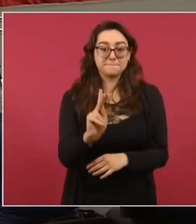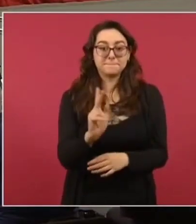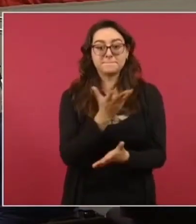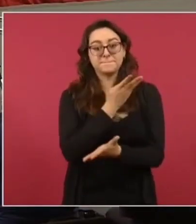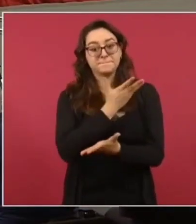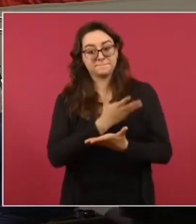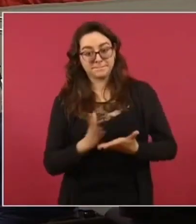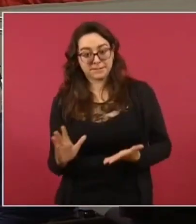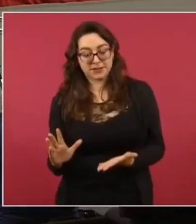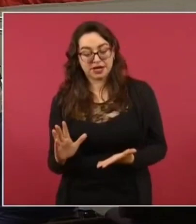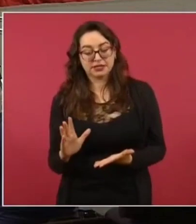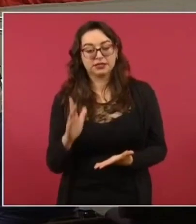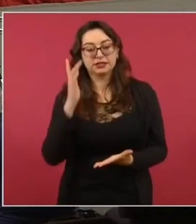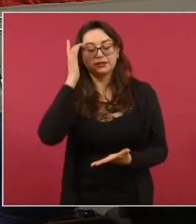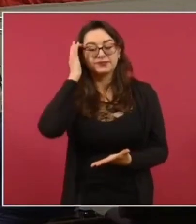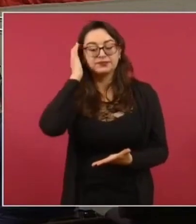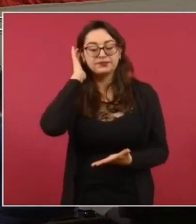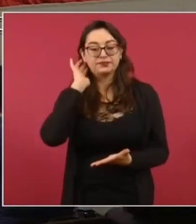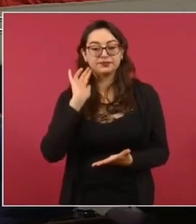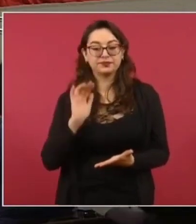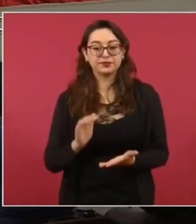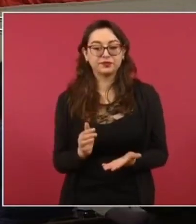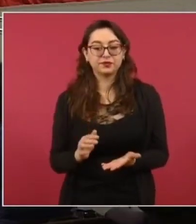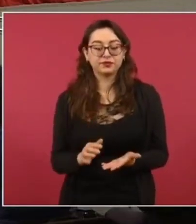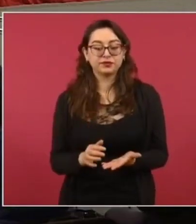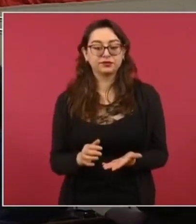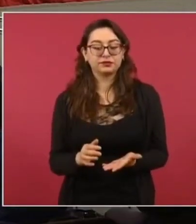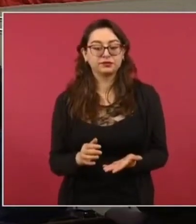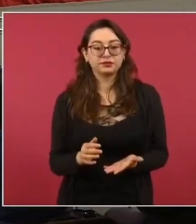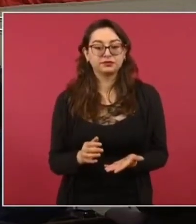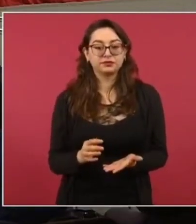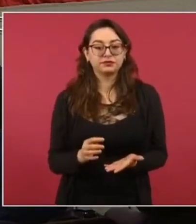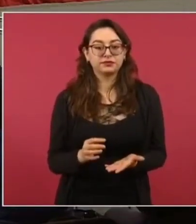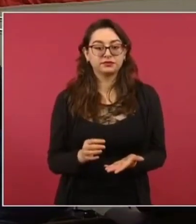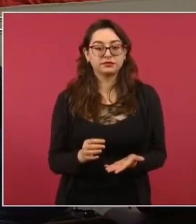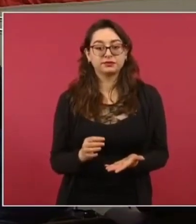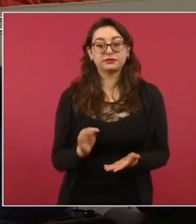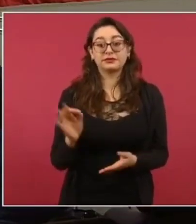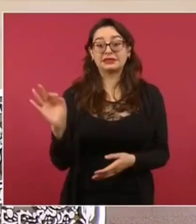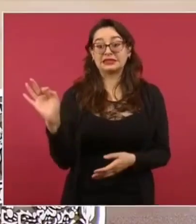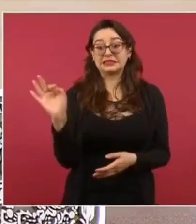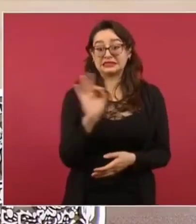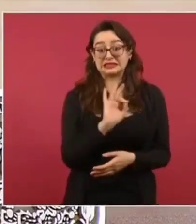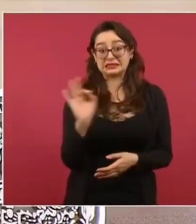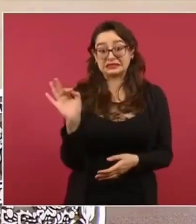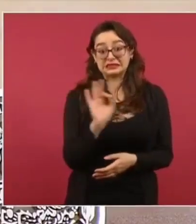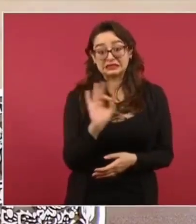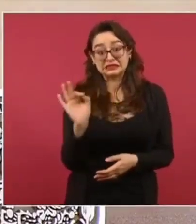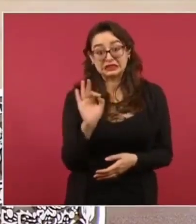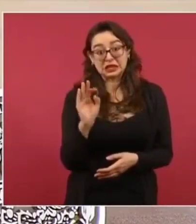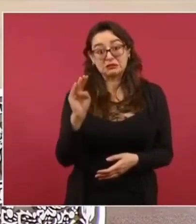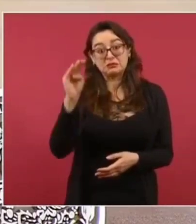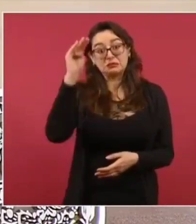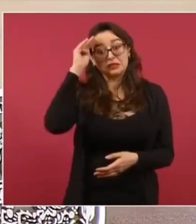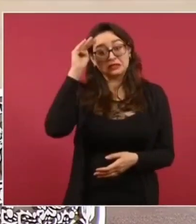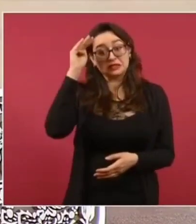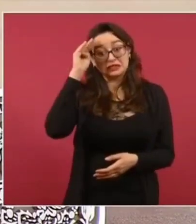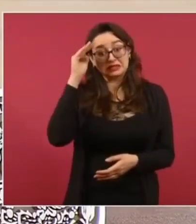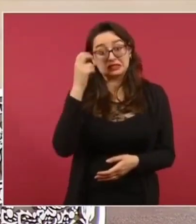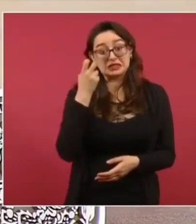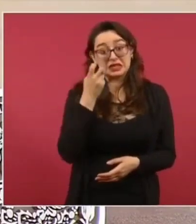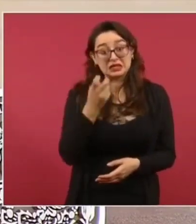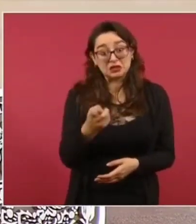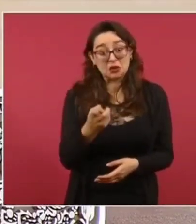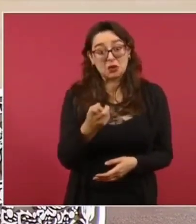de que se supusiera que esto es deuda, hemos insistido en que esta es